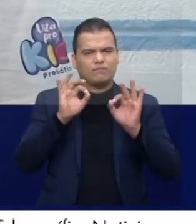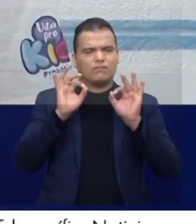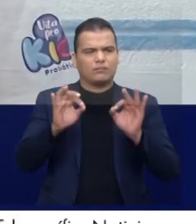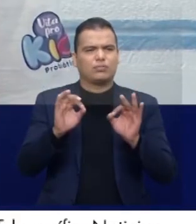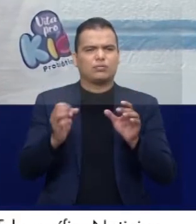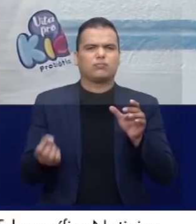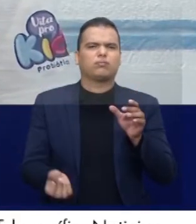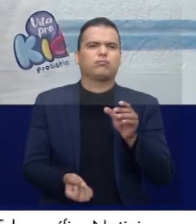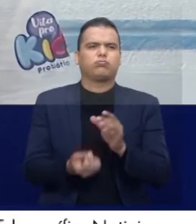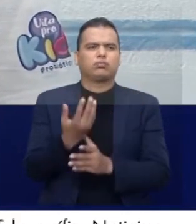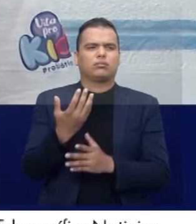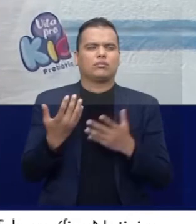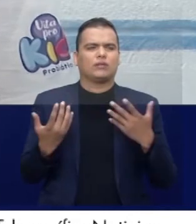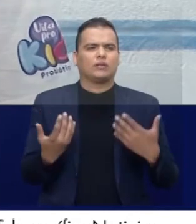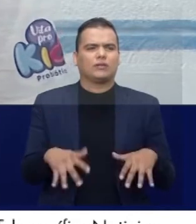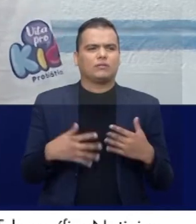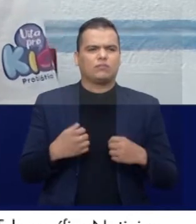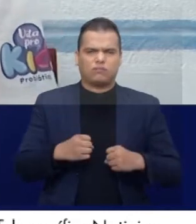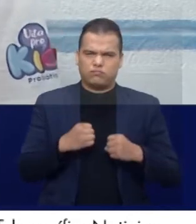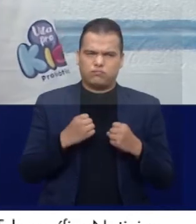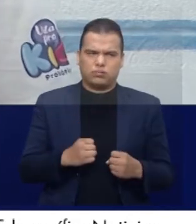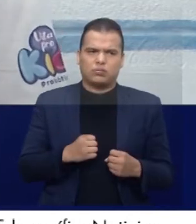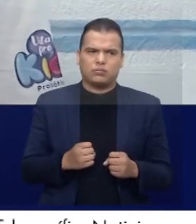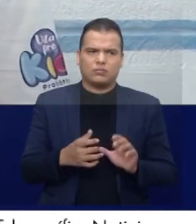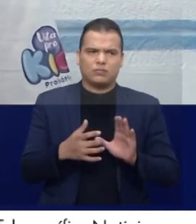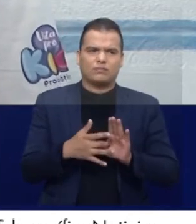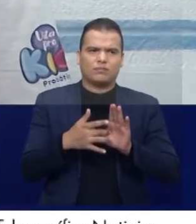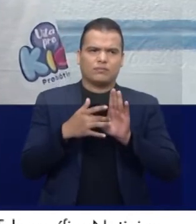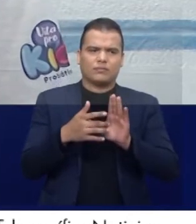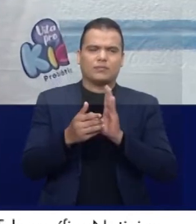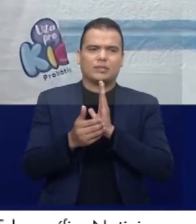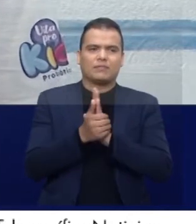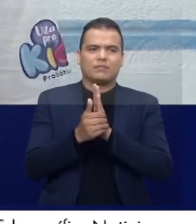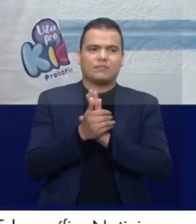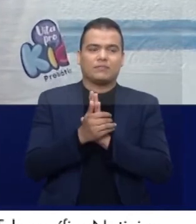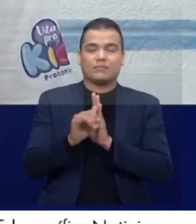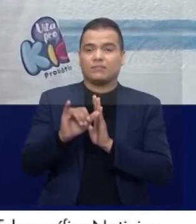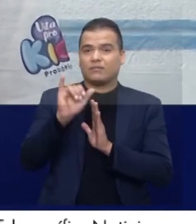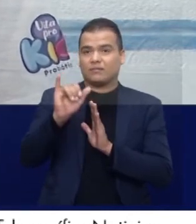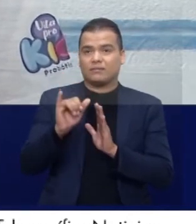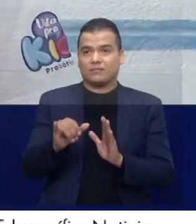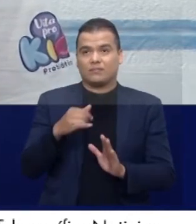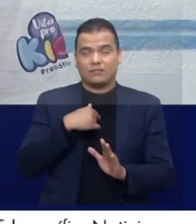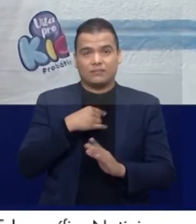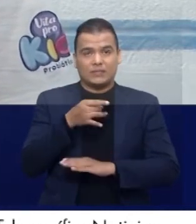algo por ahí con un karateca súper mega bueno, porque si yo me